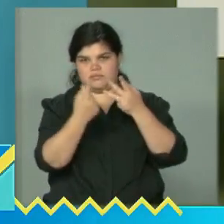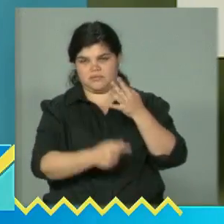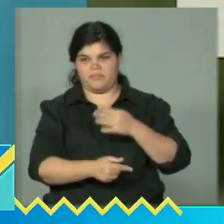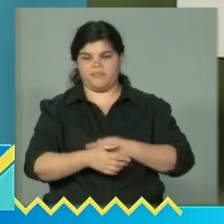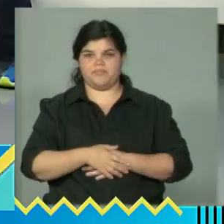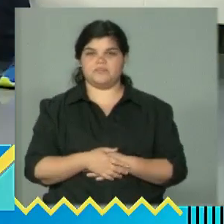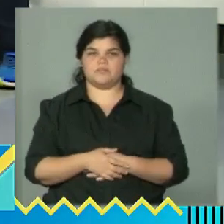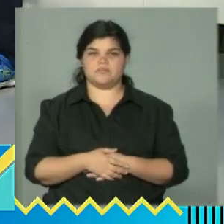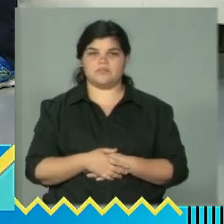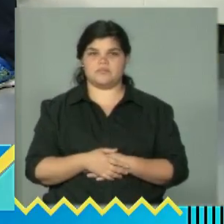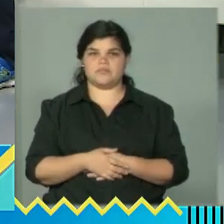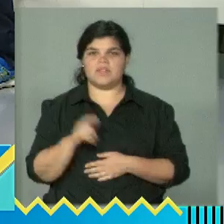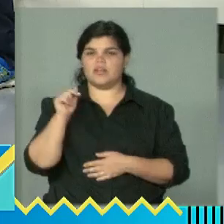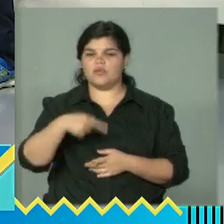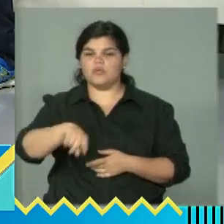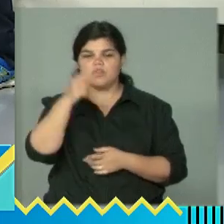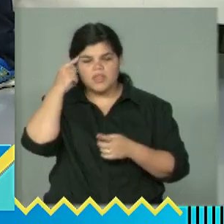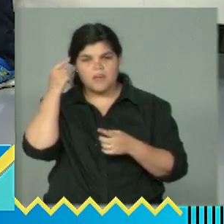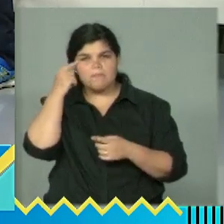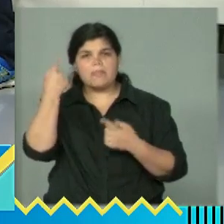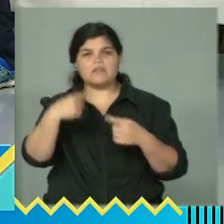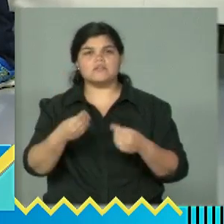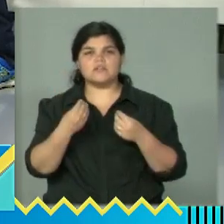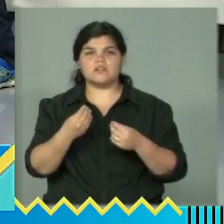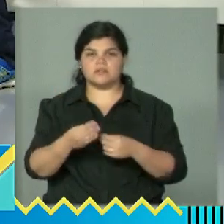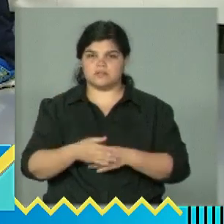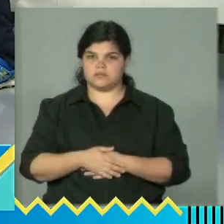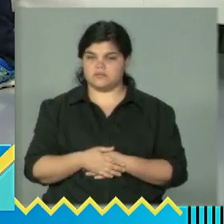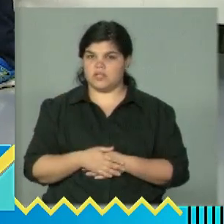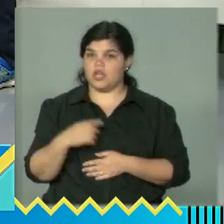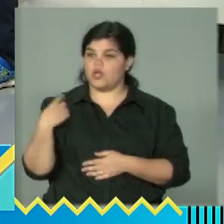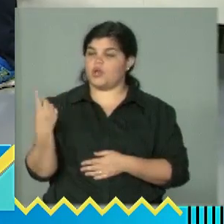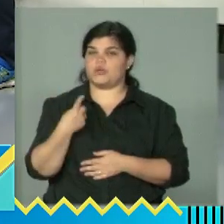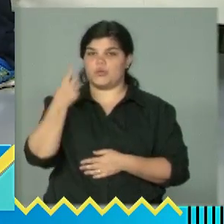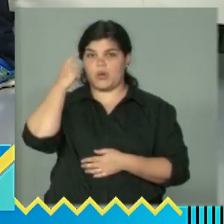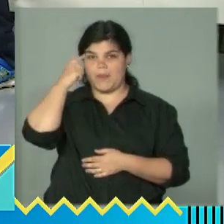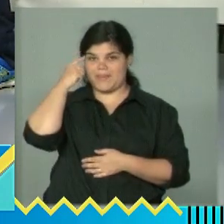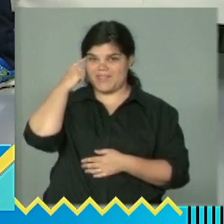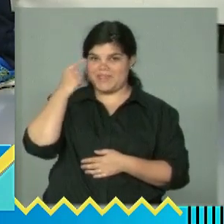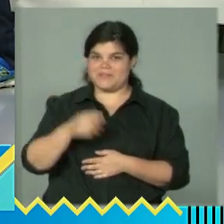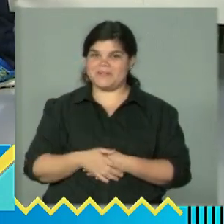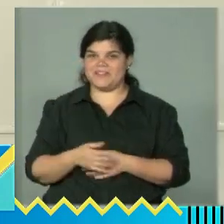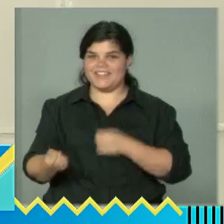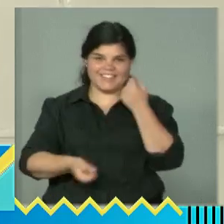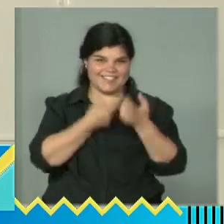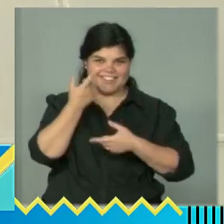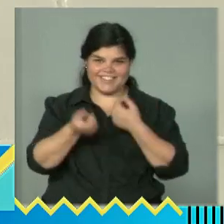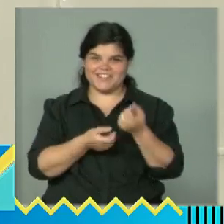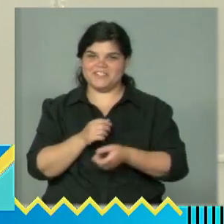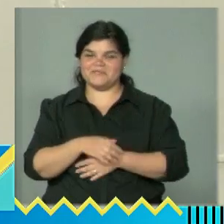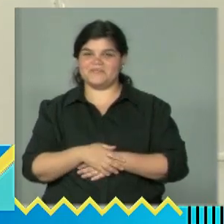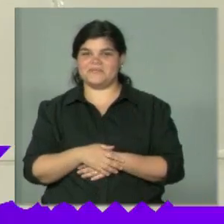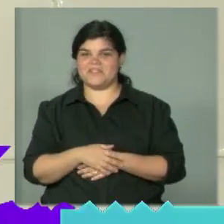de eso, ¿qué pensaron ustedes? Francesco. Nosotros pensamos que podíamos hacer